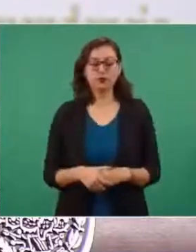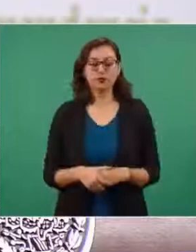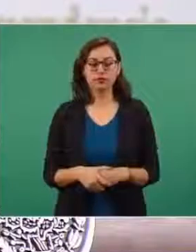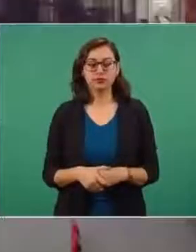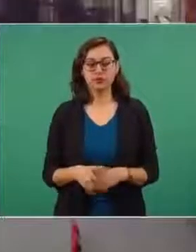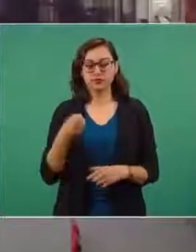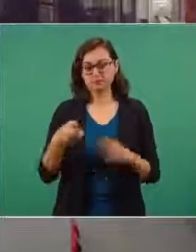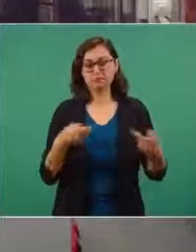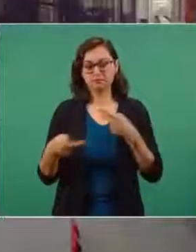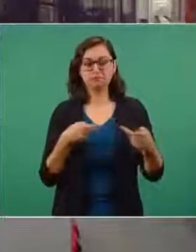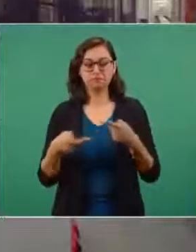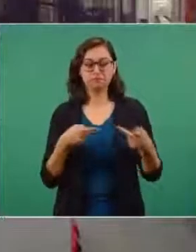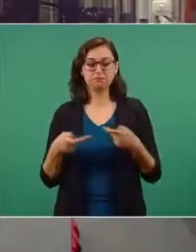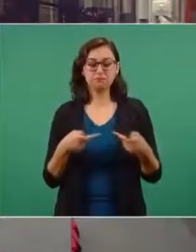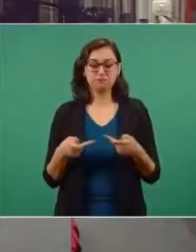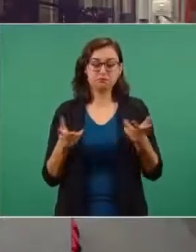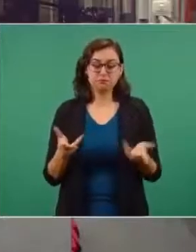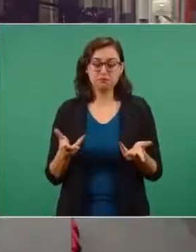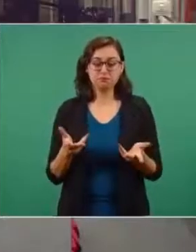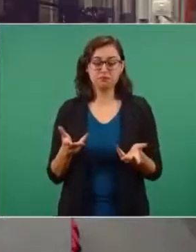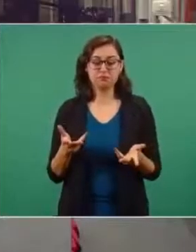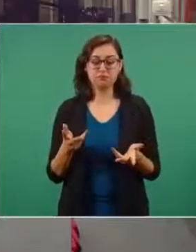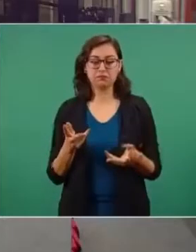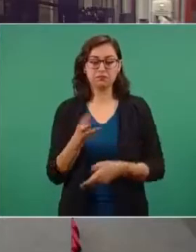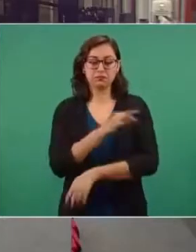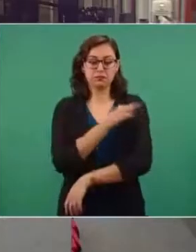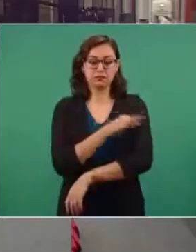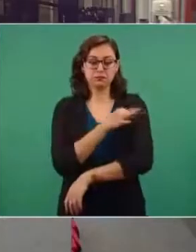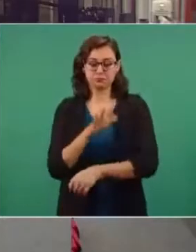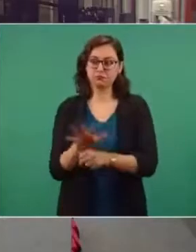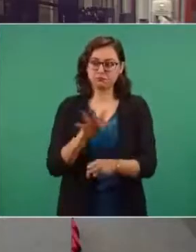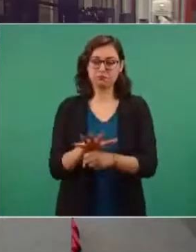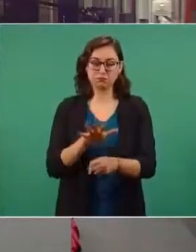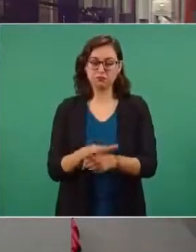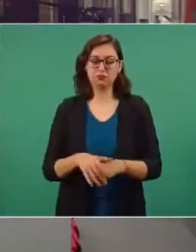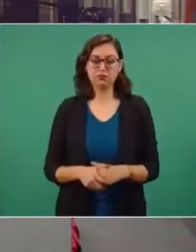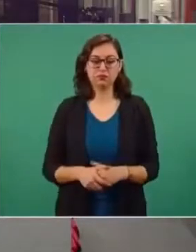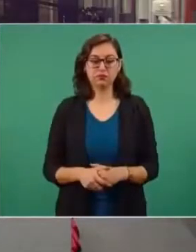Ese es el plan. El plan. Porque vamos a tener las vacunas suficientes.